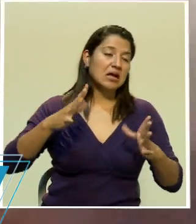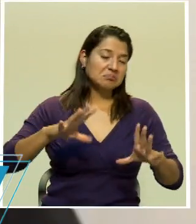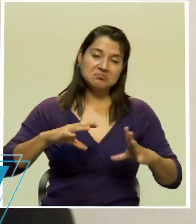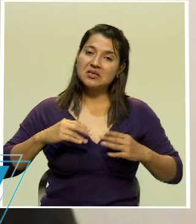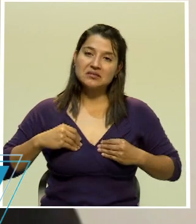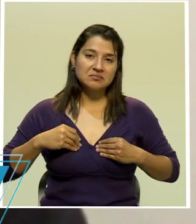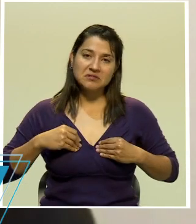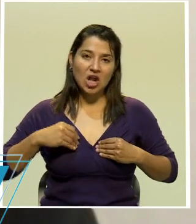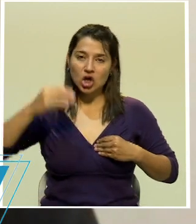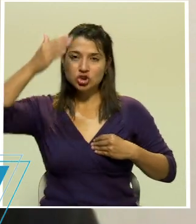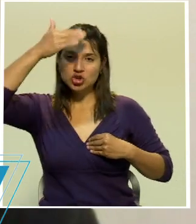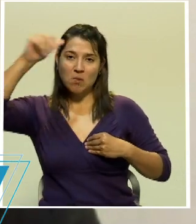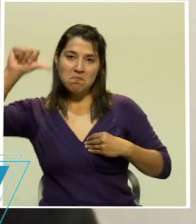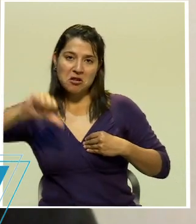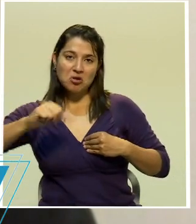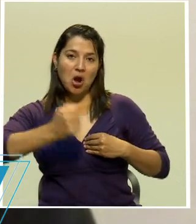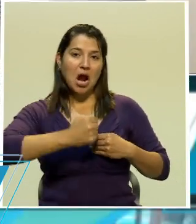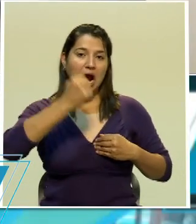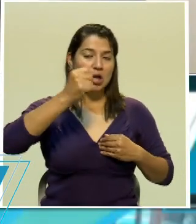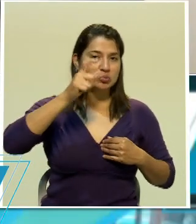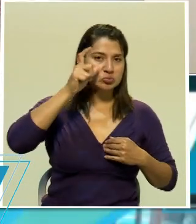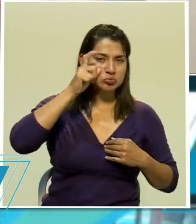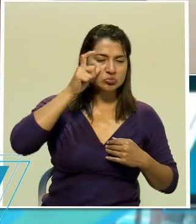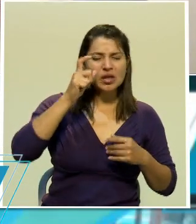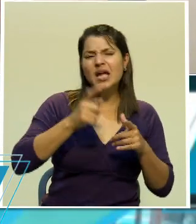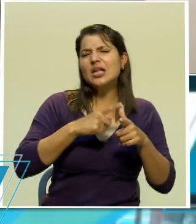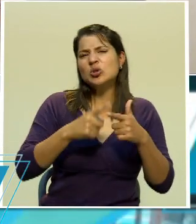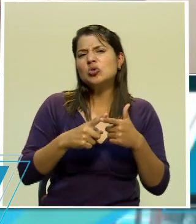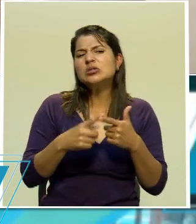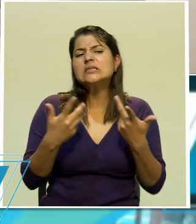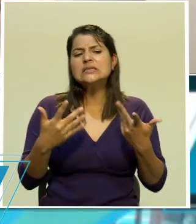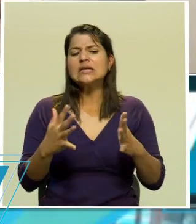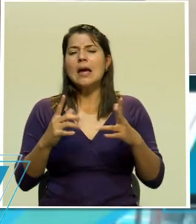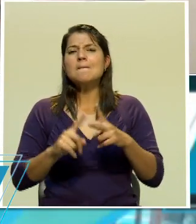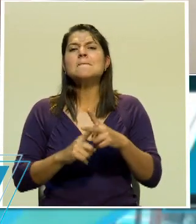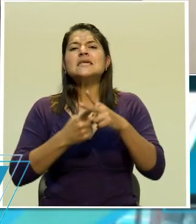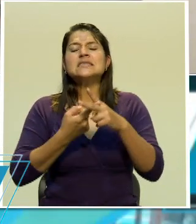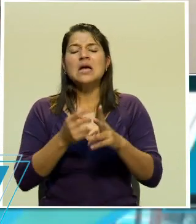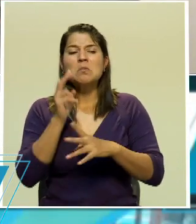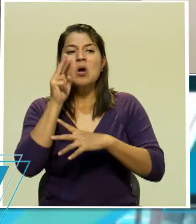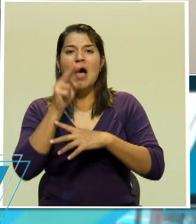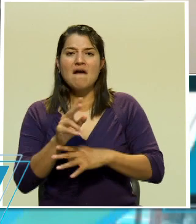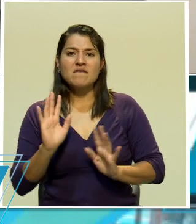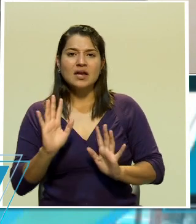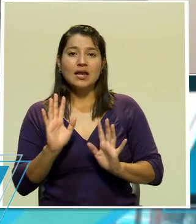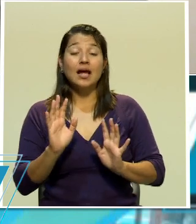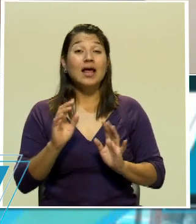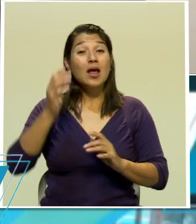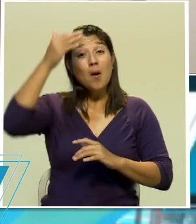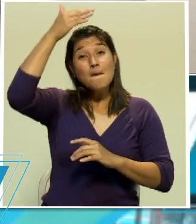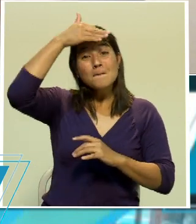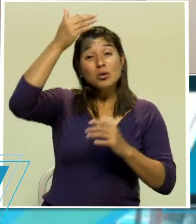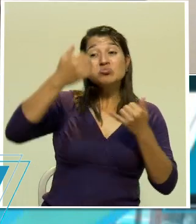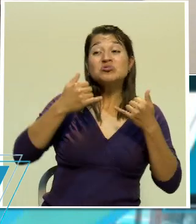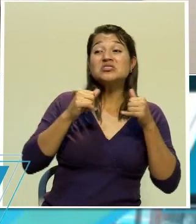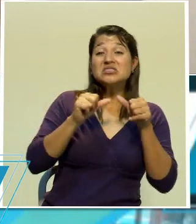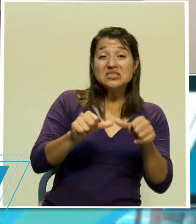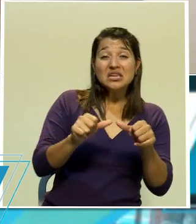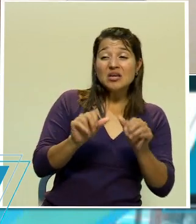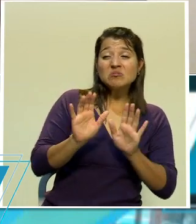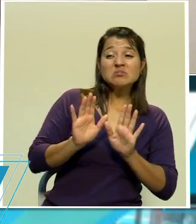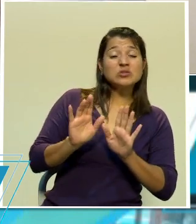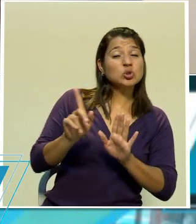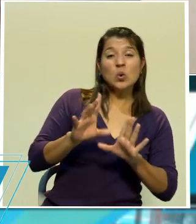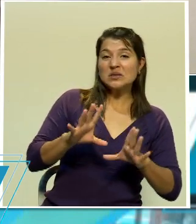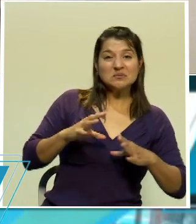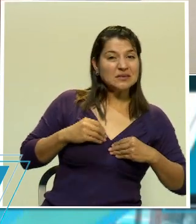mayoría del resto lo reconocen. Entonces empezamos a visualizar cómo, a pesar de que él mantiene su retórica, la gran mayoría de la población ya da la